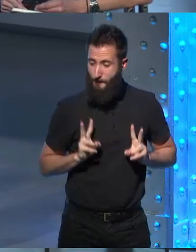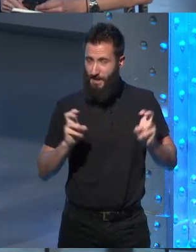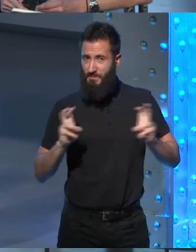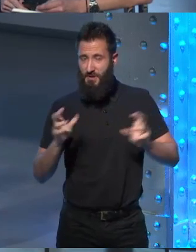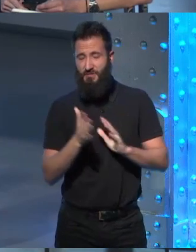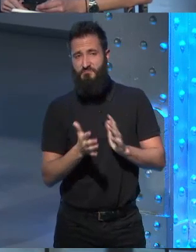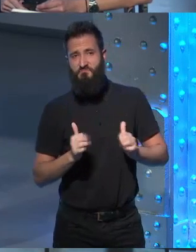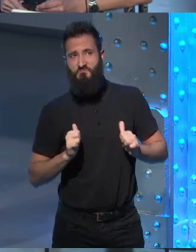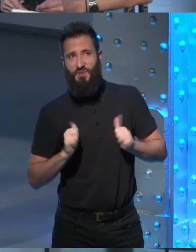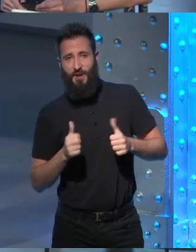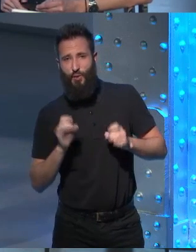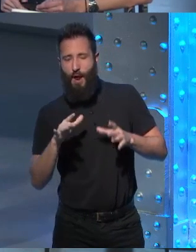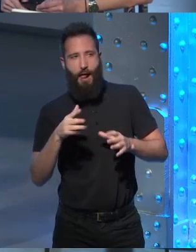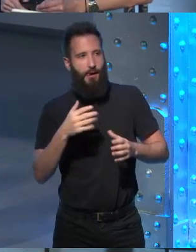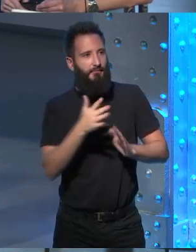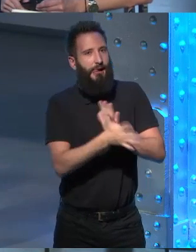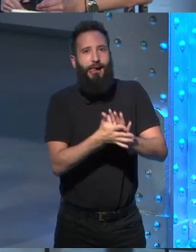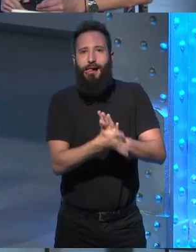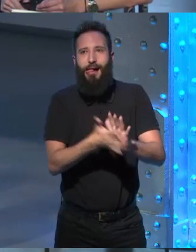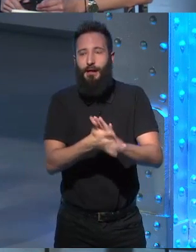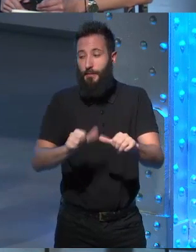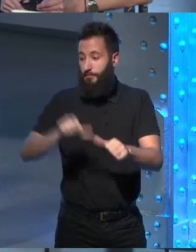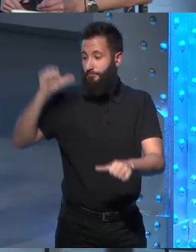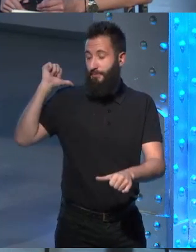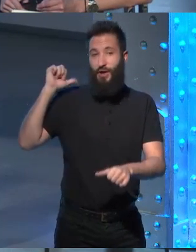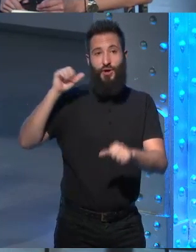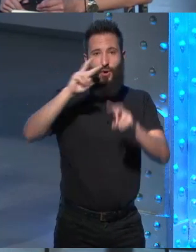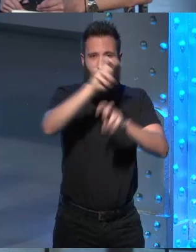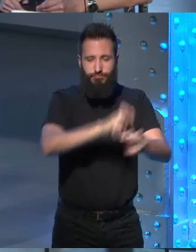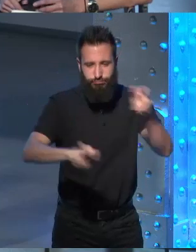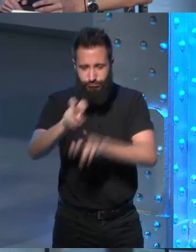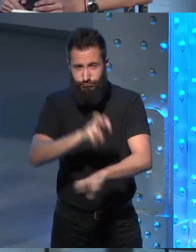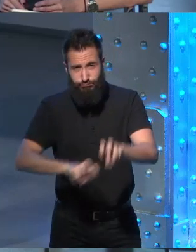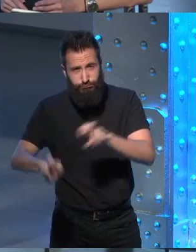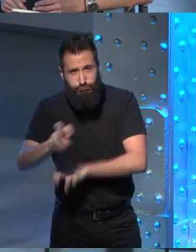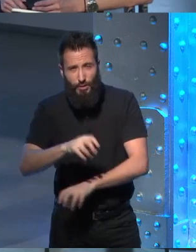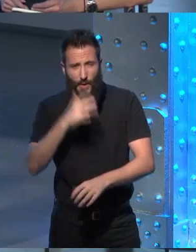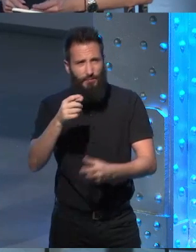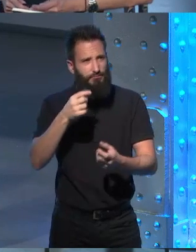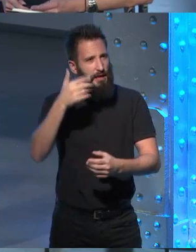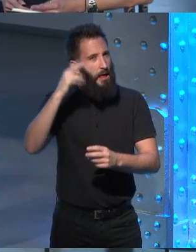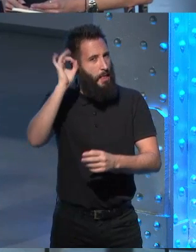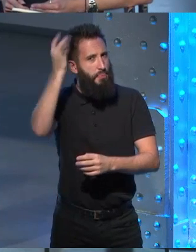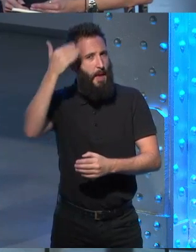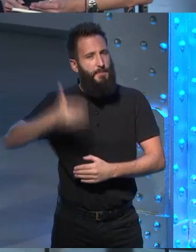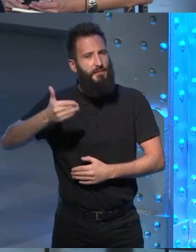como un poco a ciegas, documentándonos y como buscando cuáles eran las claves, sin tener muy claro